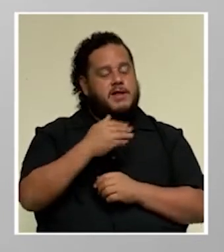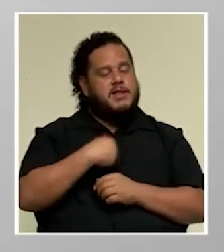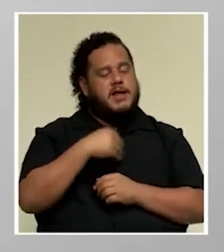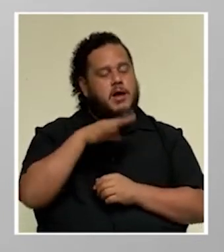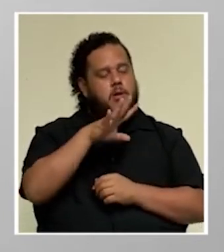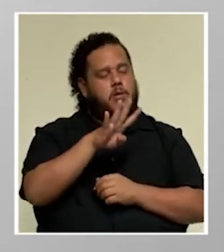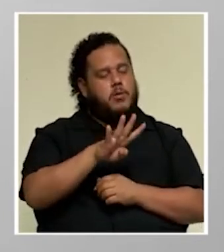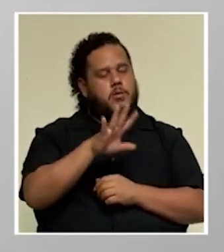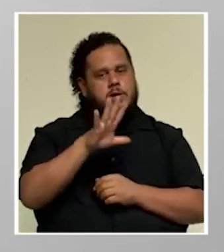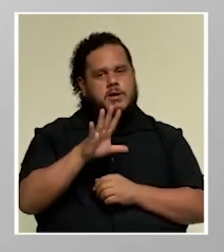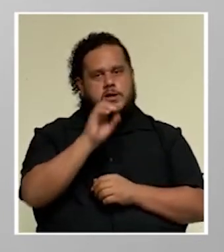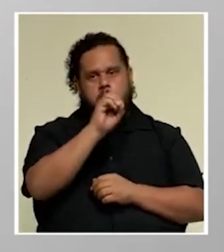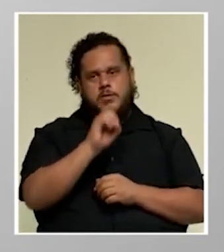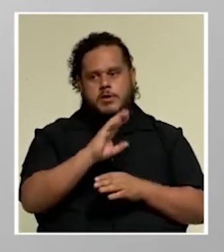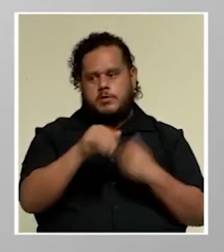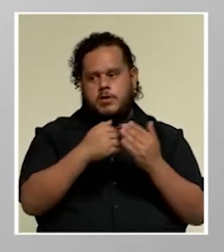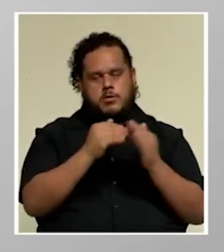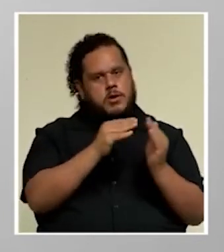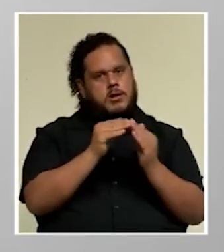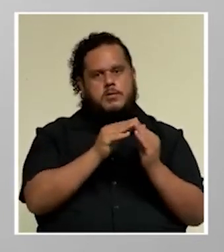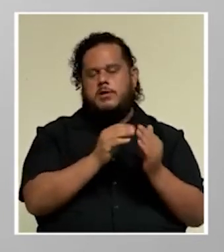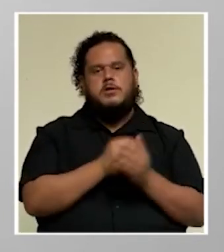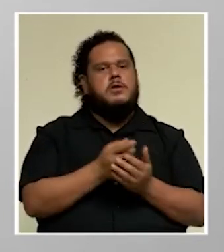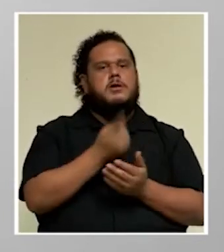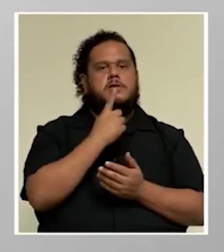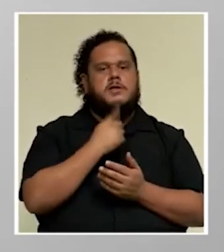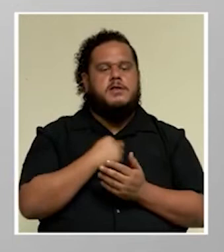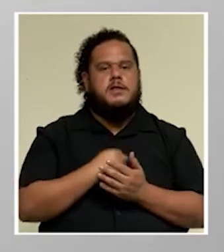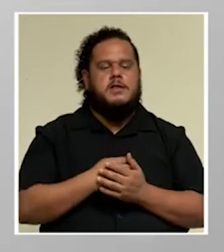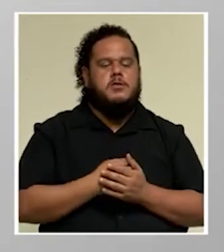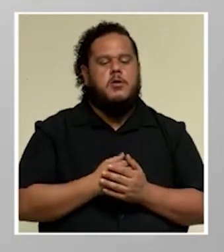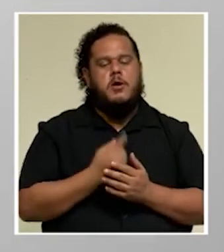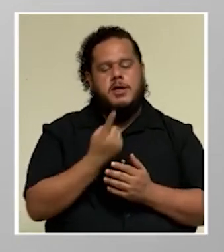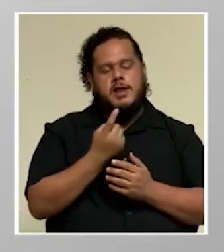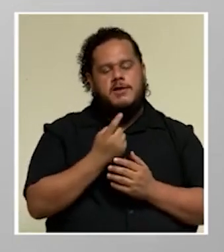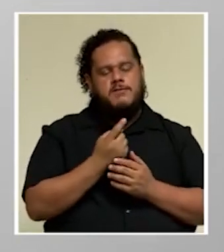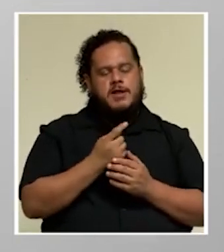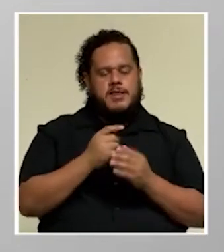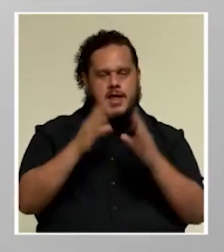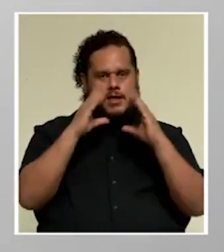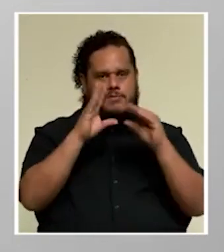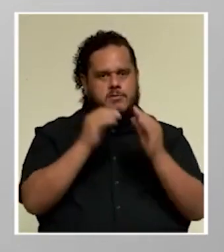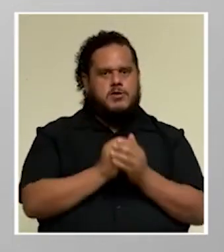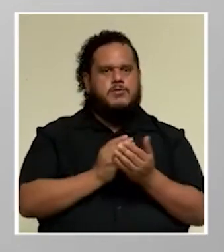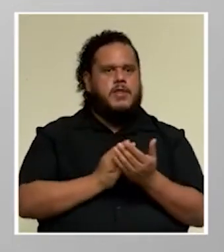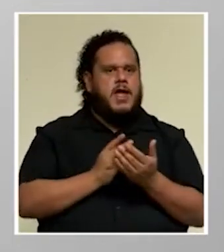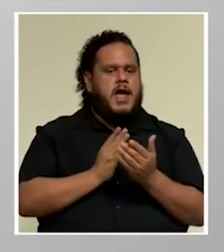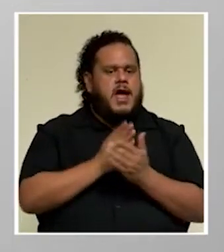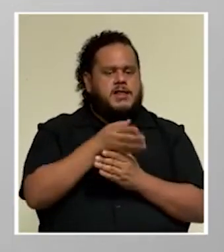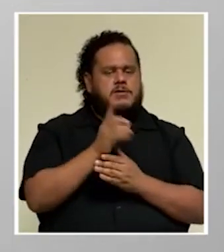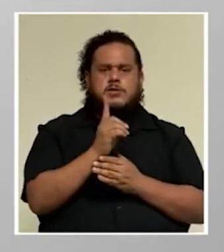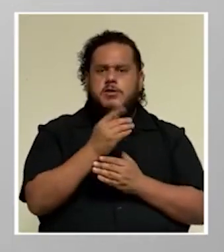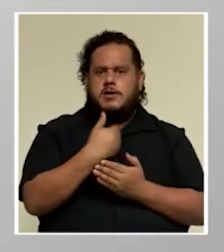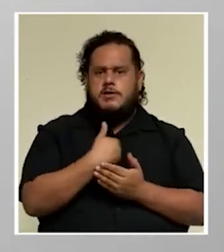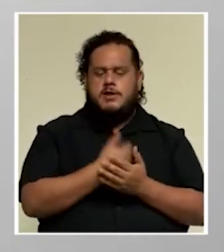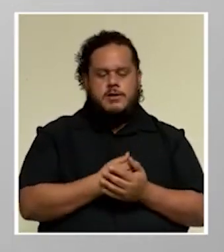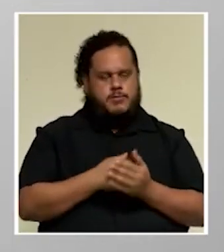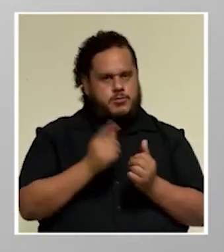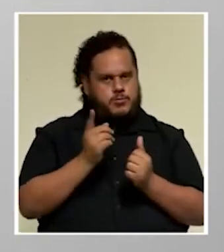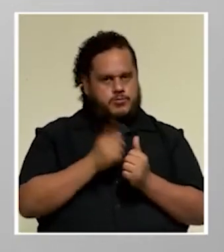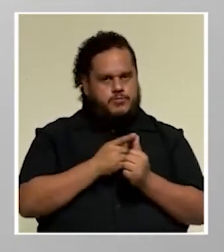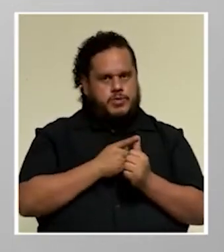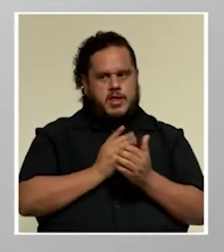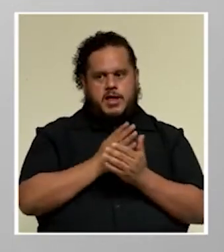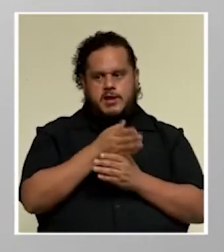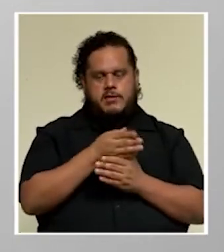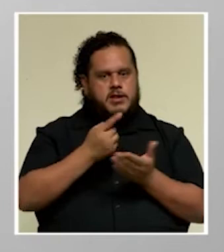un 45% de la población que nos está diciendo que le falta información. ¿A través de dónde la va a tener? Bueno, una, a través de los